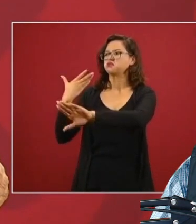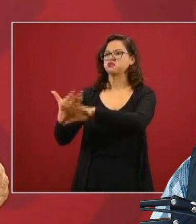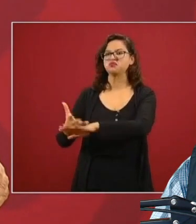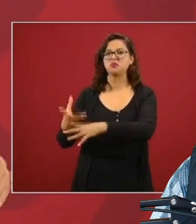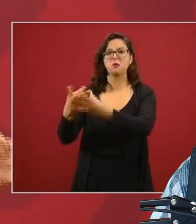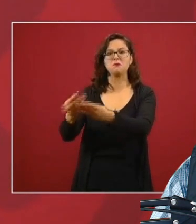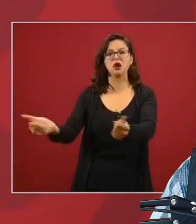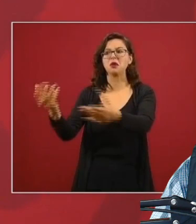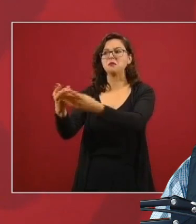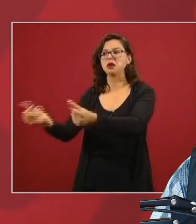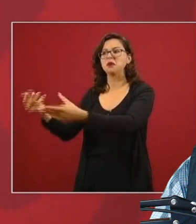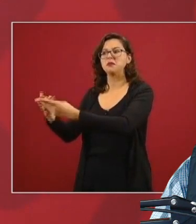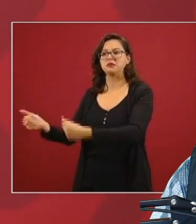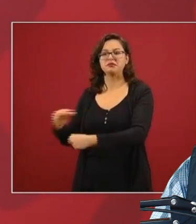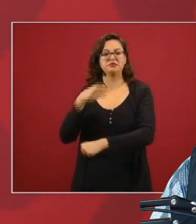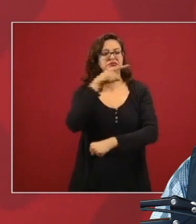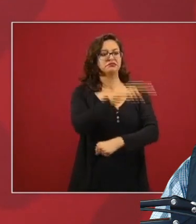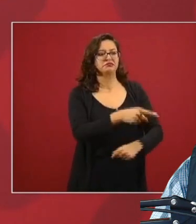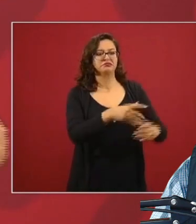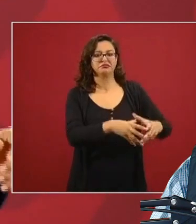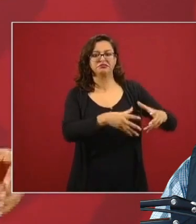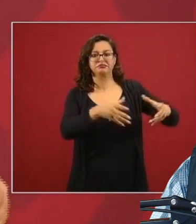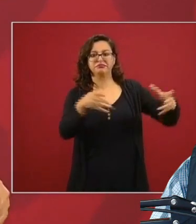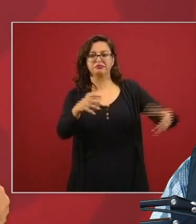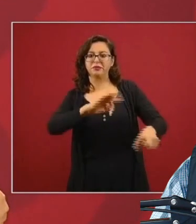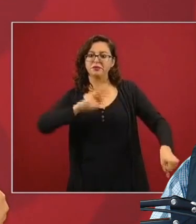se habla de que se recibió dinero